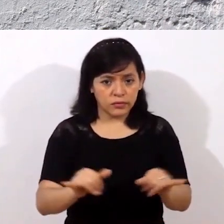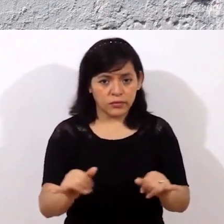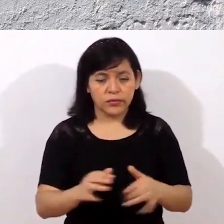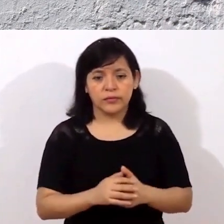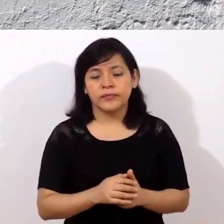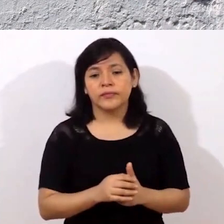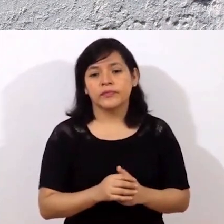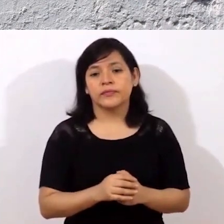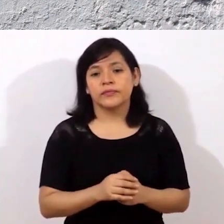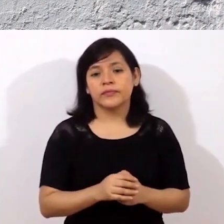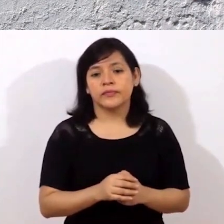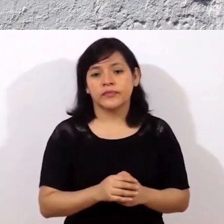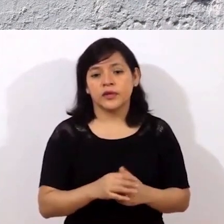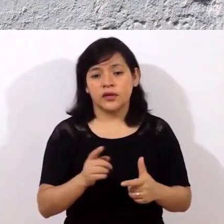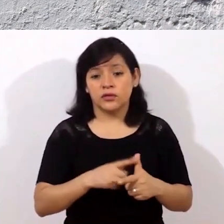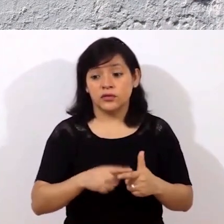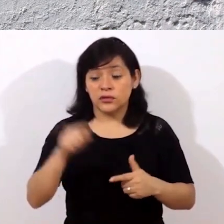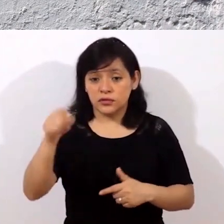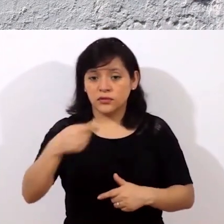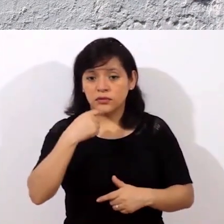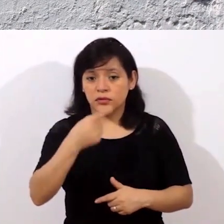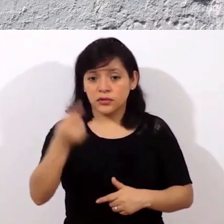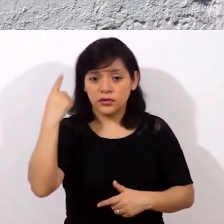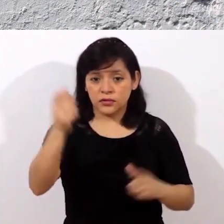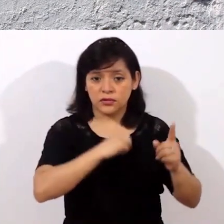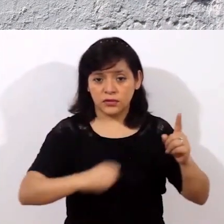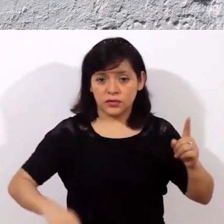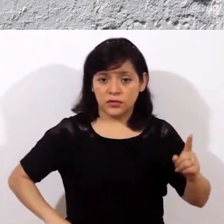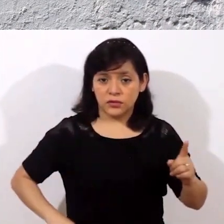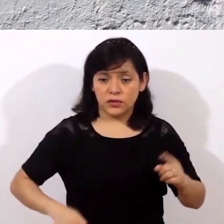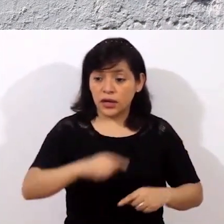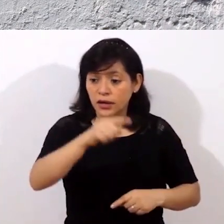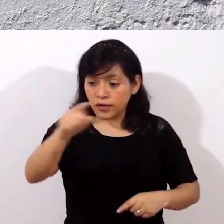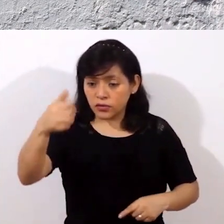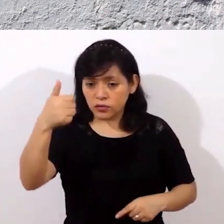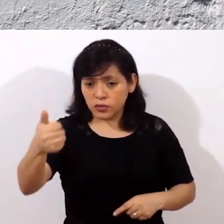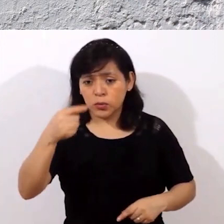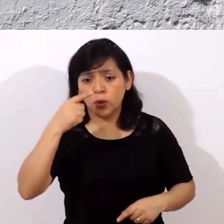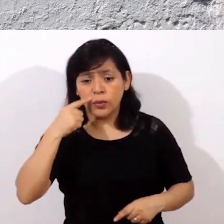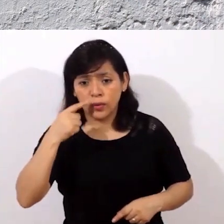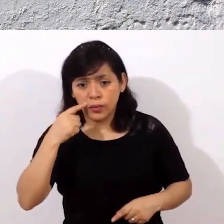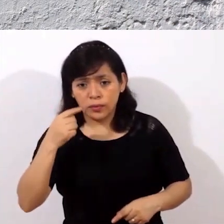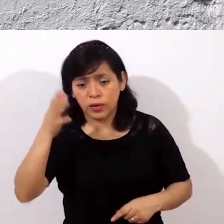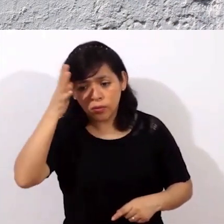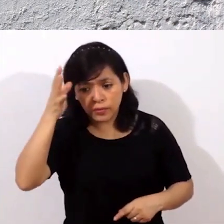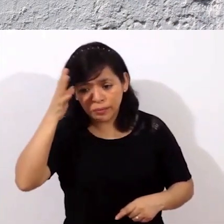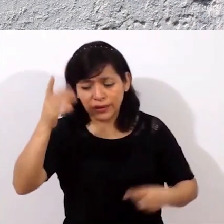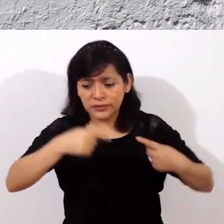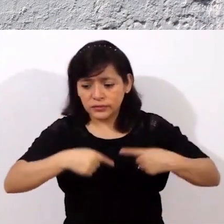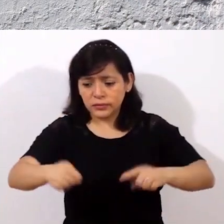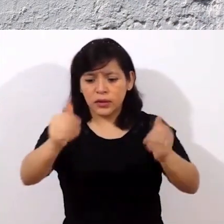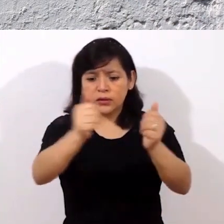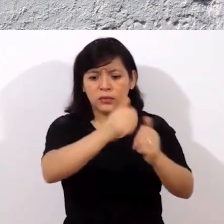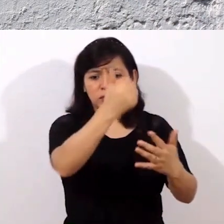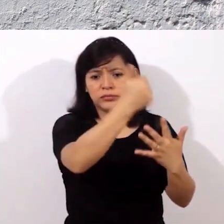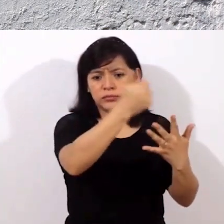Y esto es lo que dice el Señor. Ellos mismos, los hombres, se van con rameras, con malas mujeres.